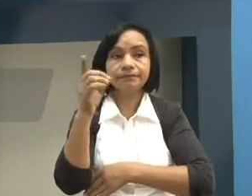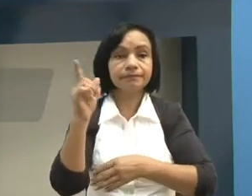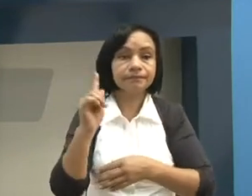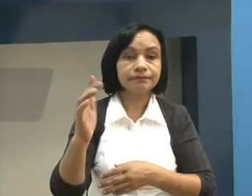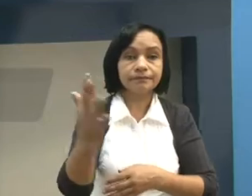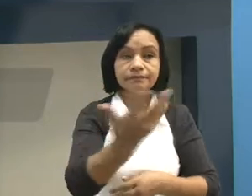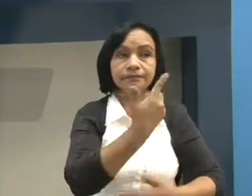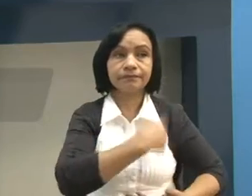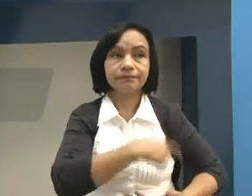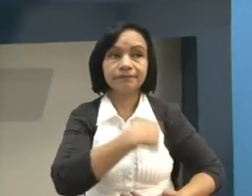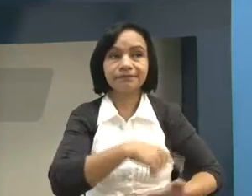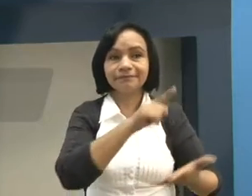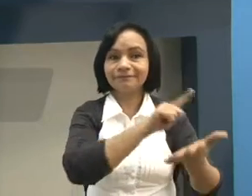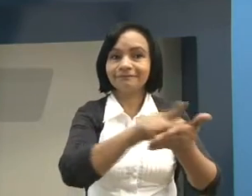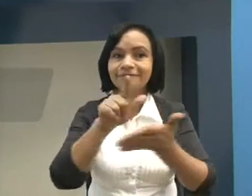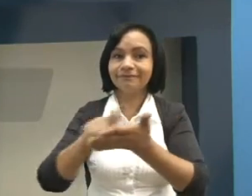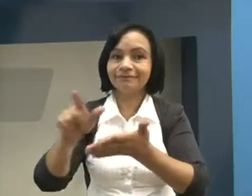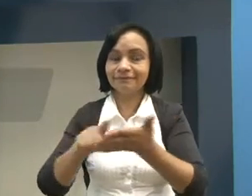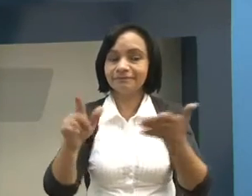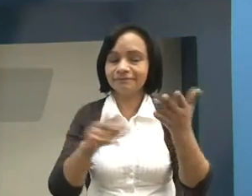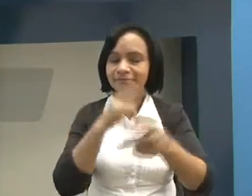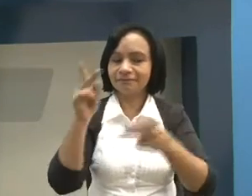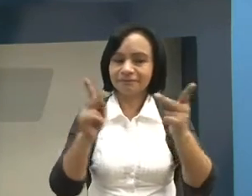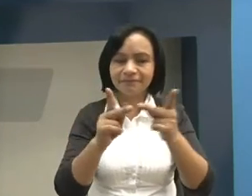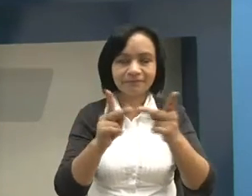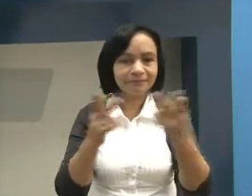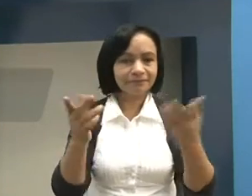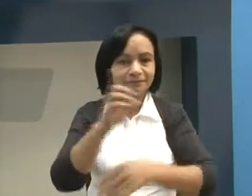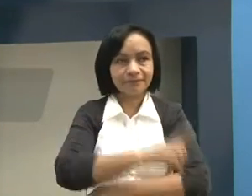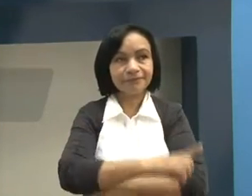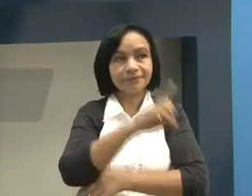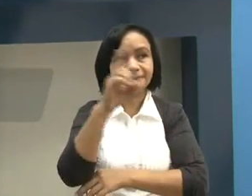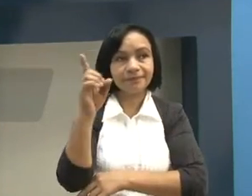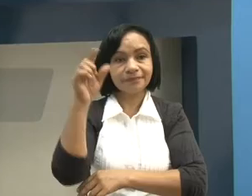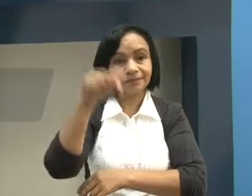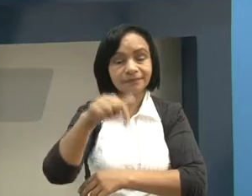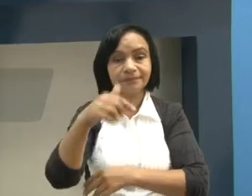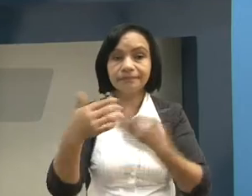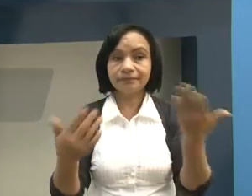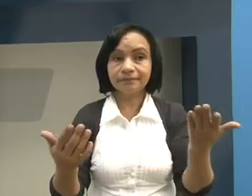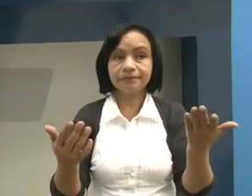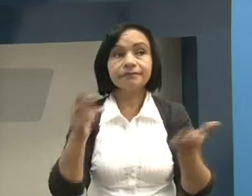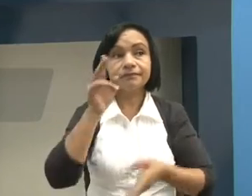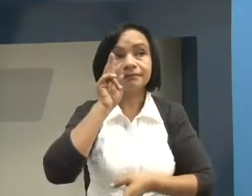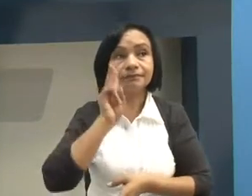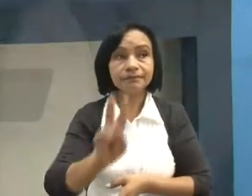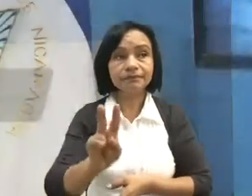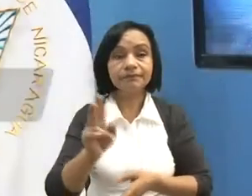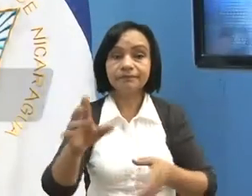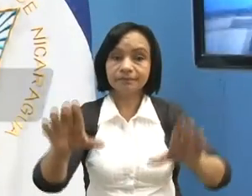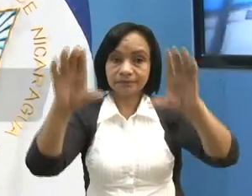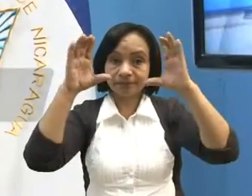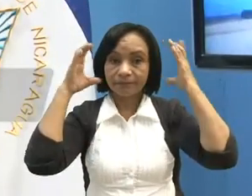los colegios pues limpiecitos, ¿no?, sanitizados totalmente el día de hoy, por realidades eminentes, ¿no?, el primer día de clase.